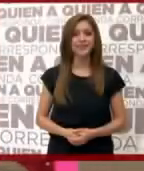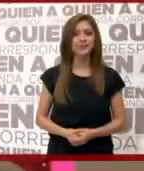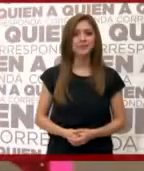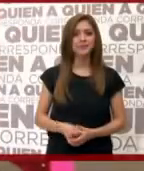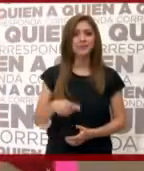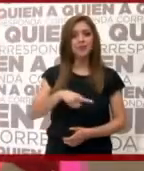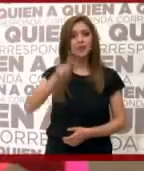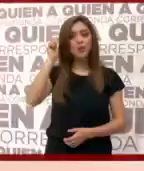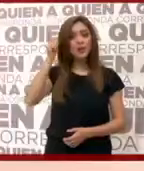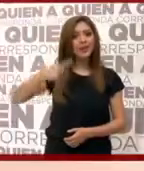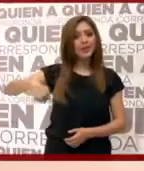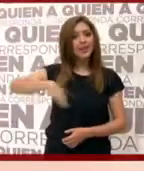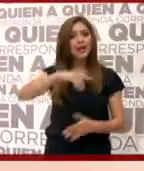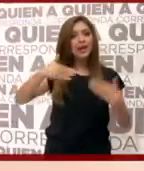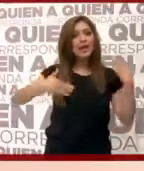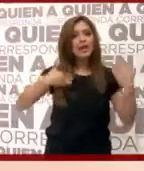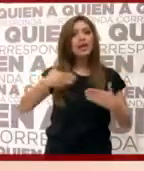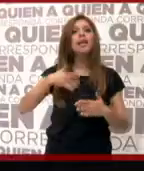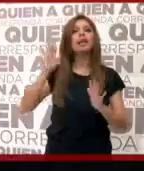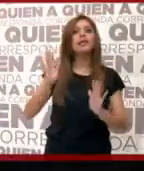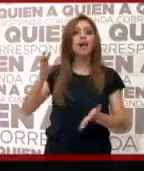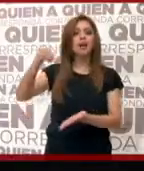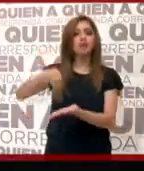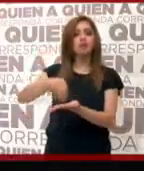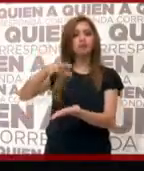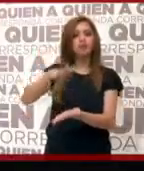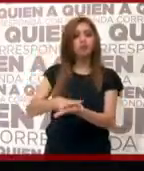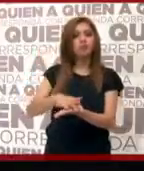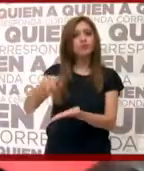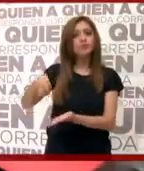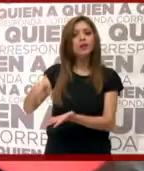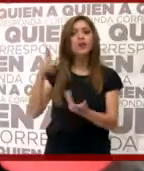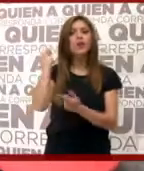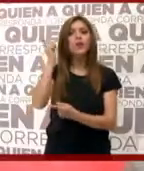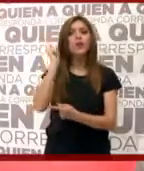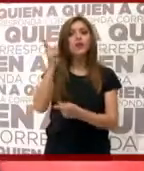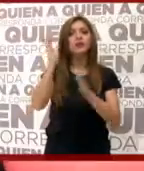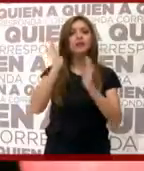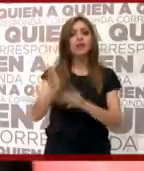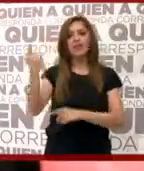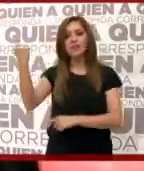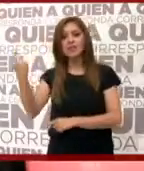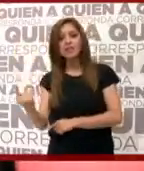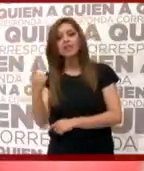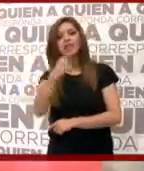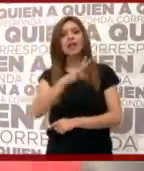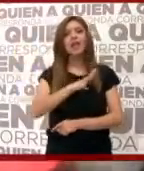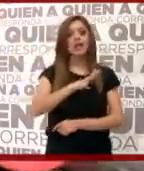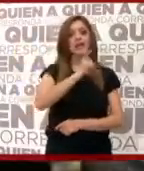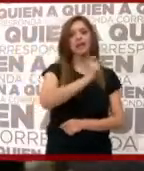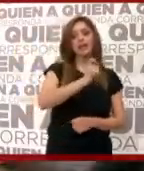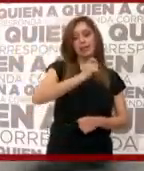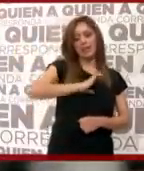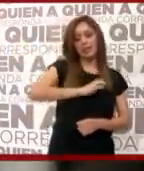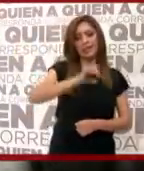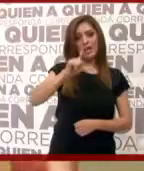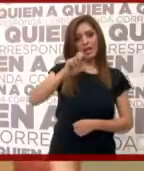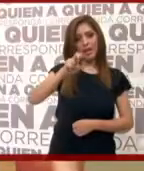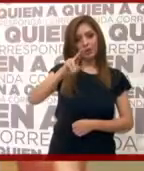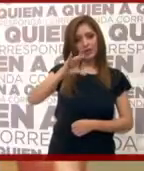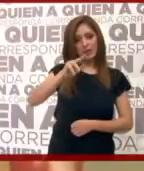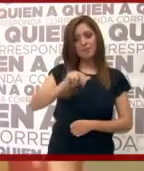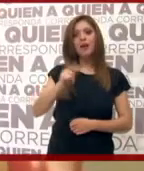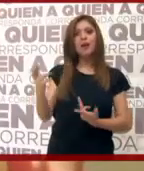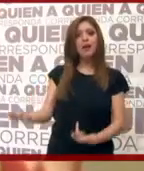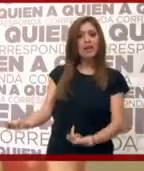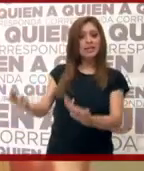Con esperanza y alegría, llegó la cita. Había terminado la espera. Alicia, a su corta edad, padece leucemia. Ella estaba por recibir un